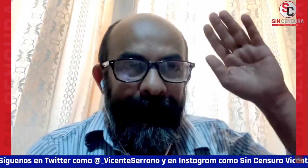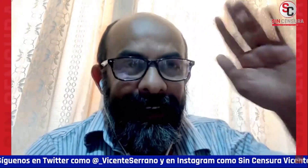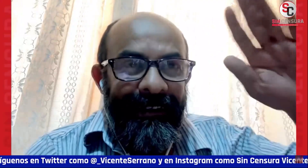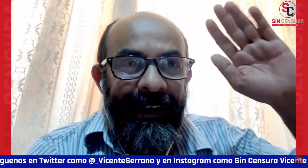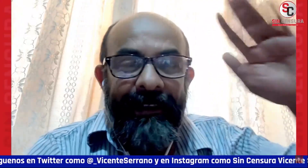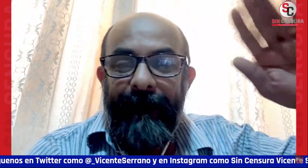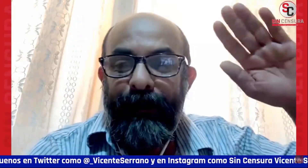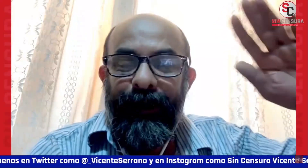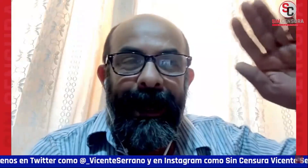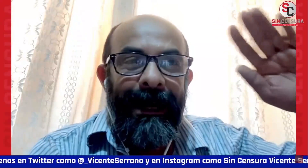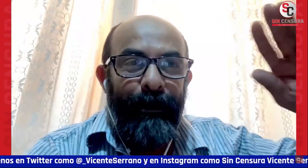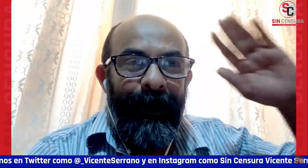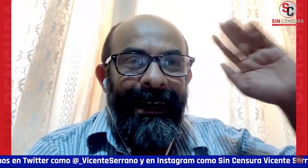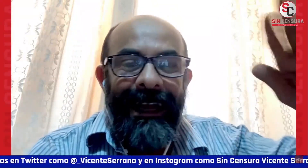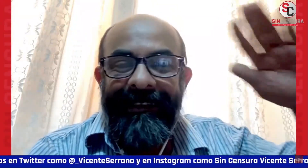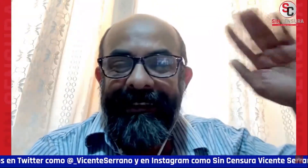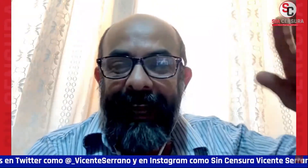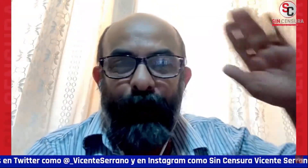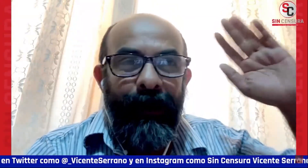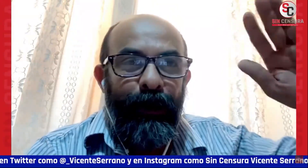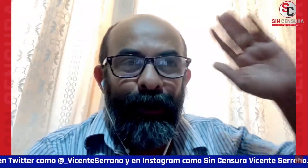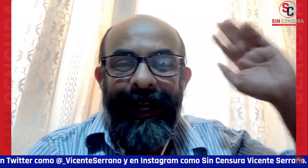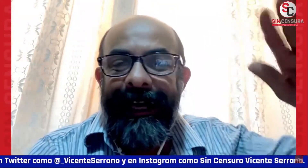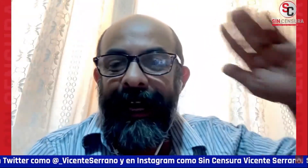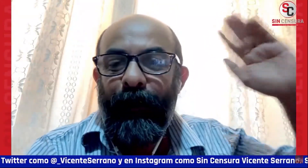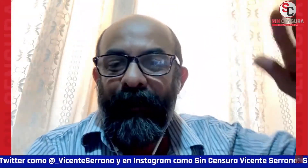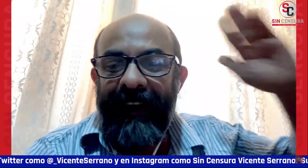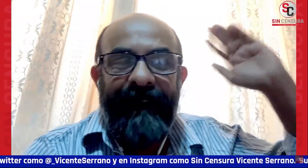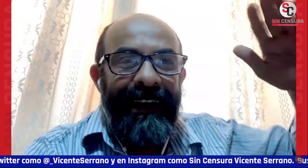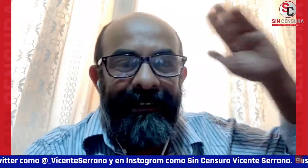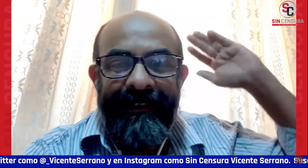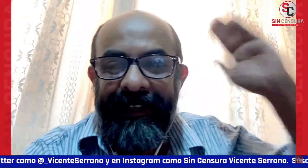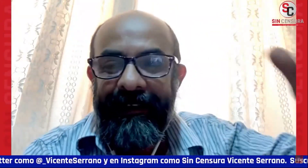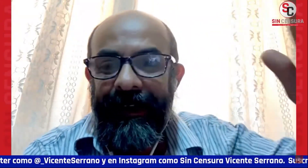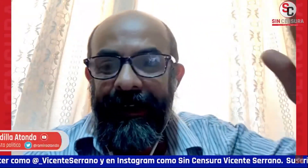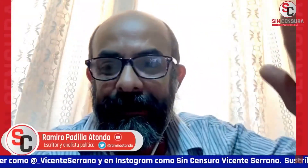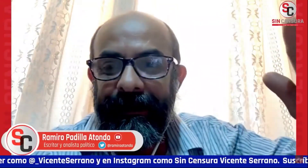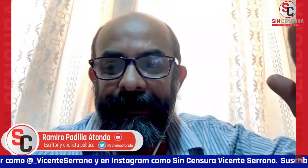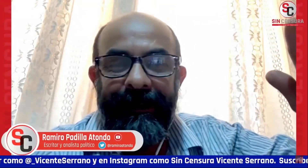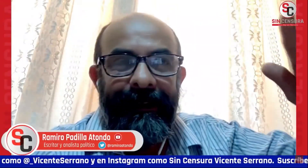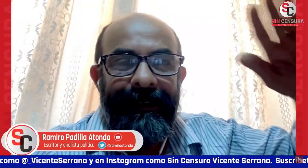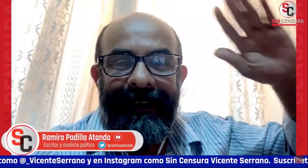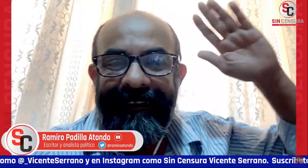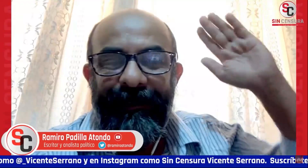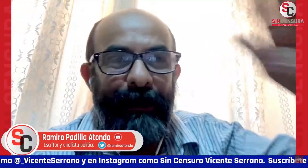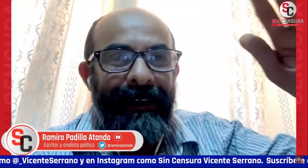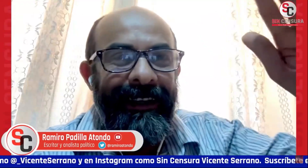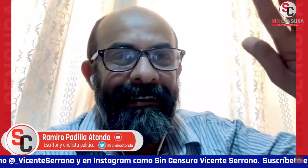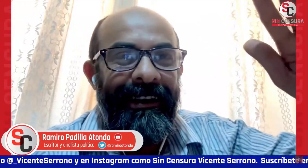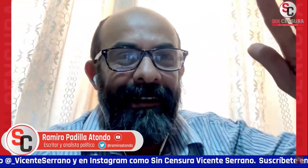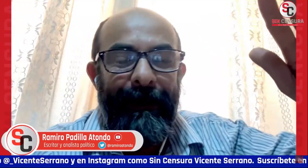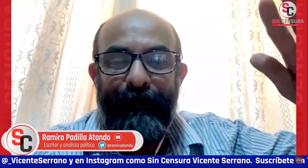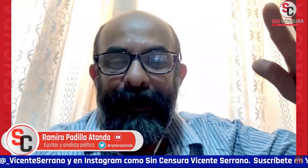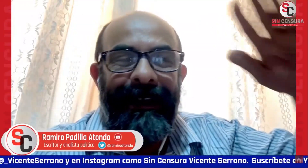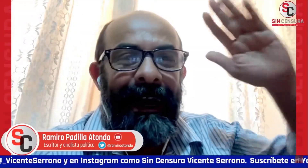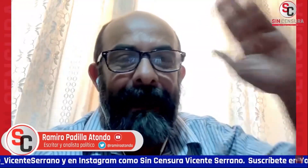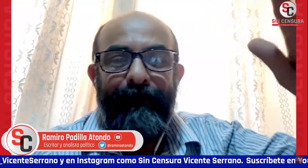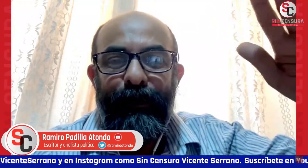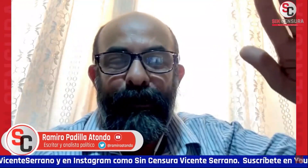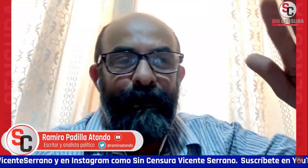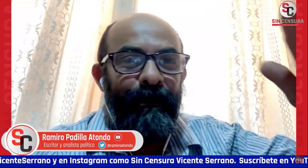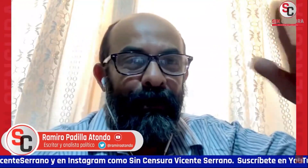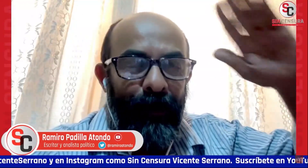que ha sido bendecida por la iglesia de la 4T y la rosa bendecida. Ha sido bendecida por